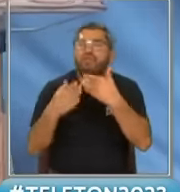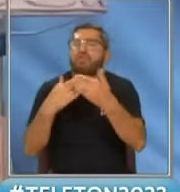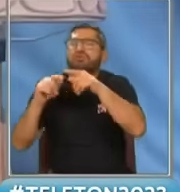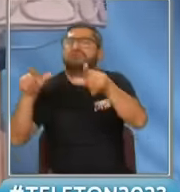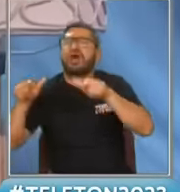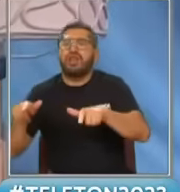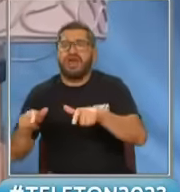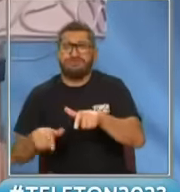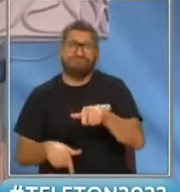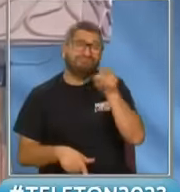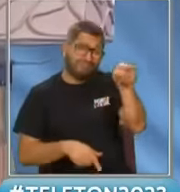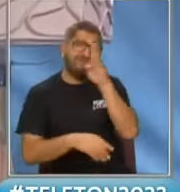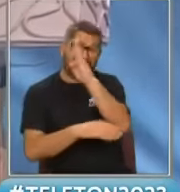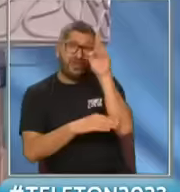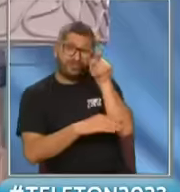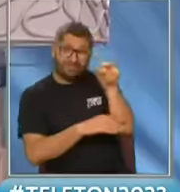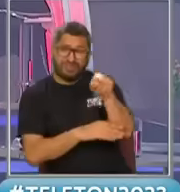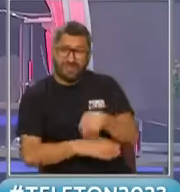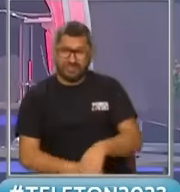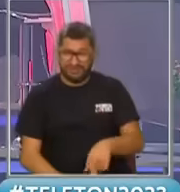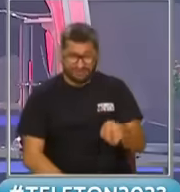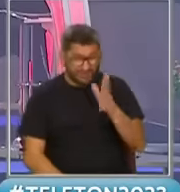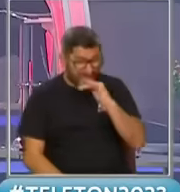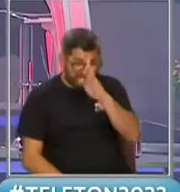Y si no teníamos biblioteca en el colegio,